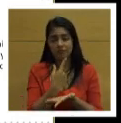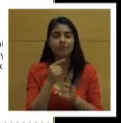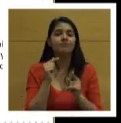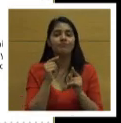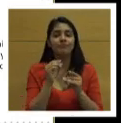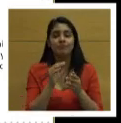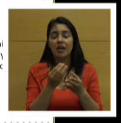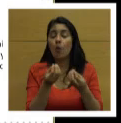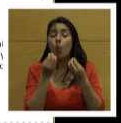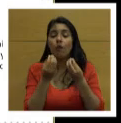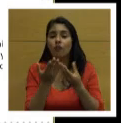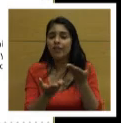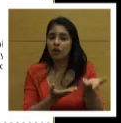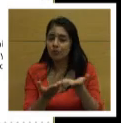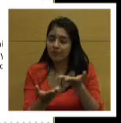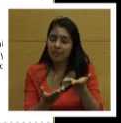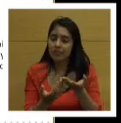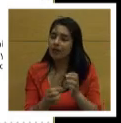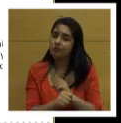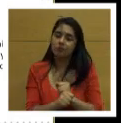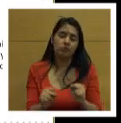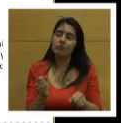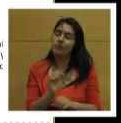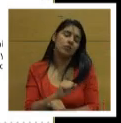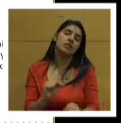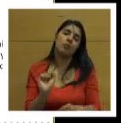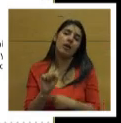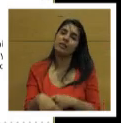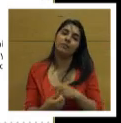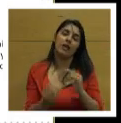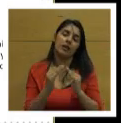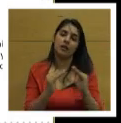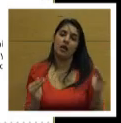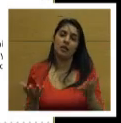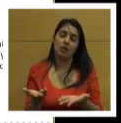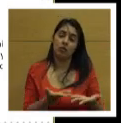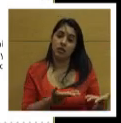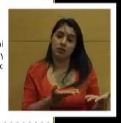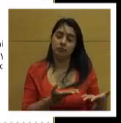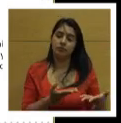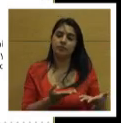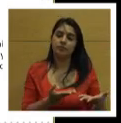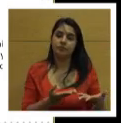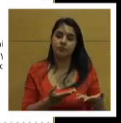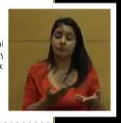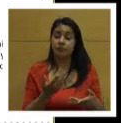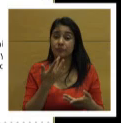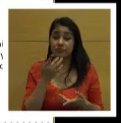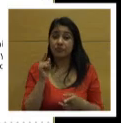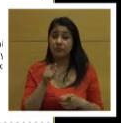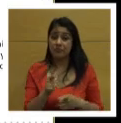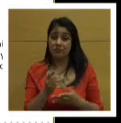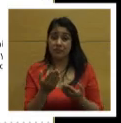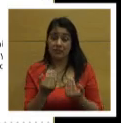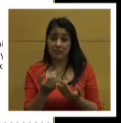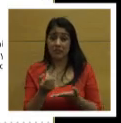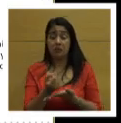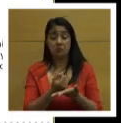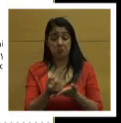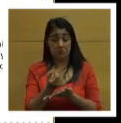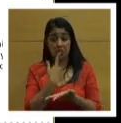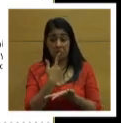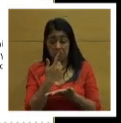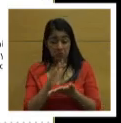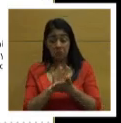para que tenga una buena convivencia, nosotros no podemos aceptar, digamos, en casa de acogida. Pero si, por ejemplo, tiene esas patologías y están en tratamiento,